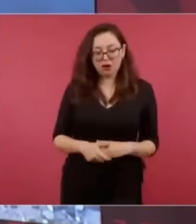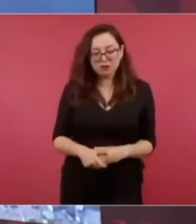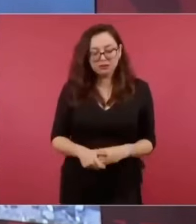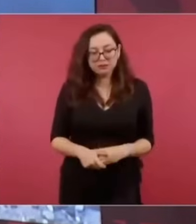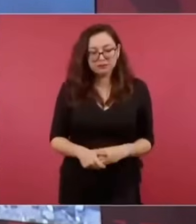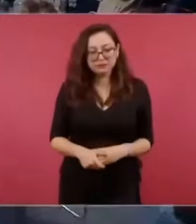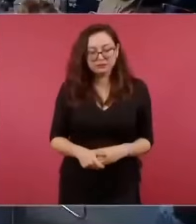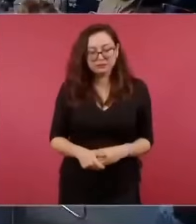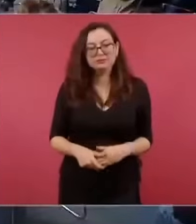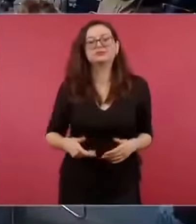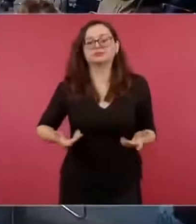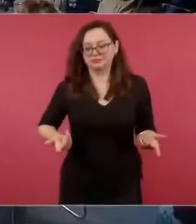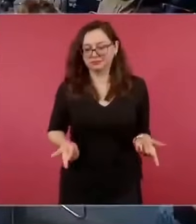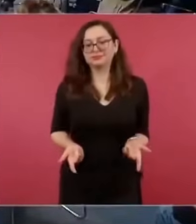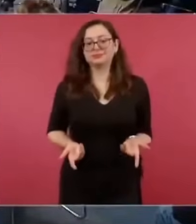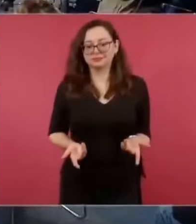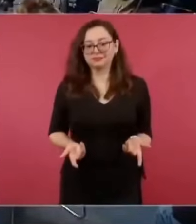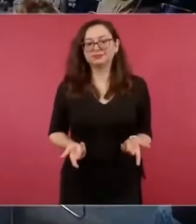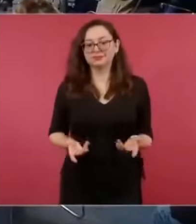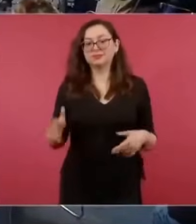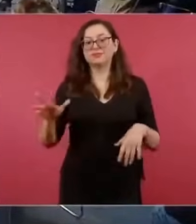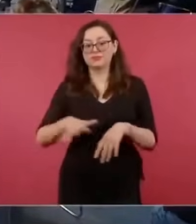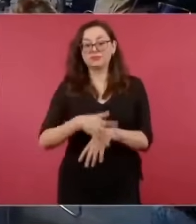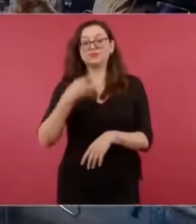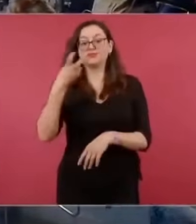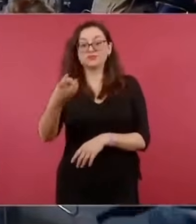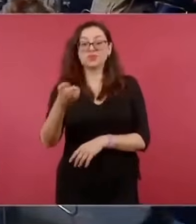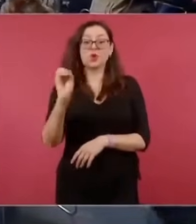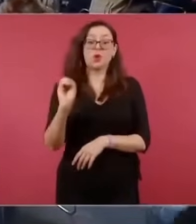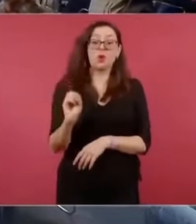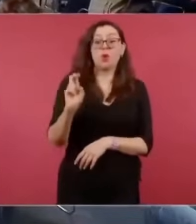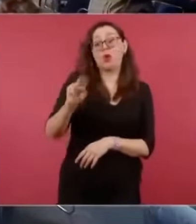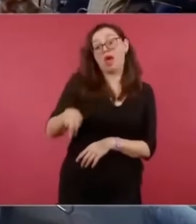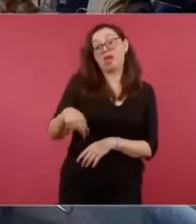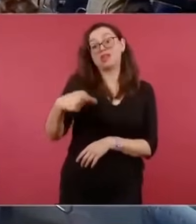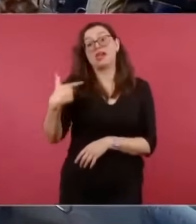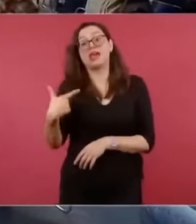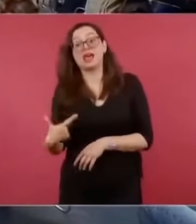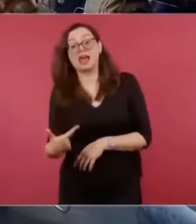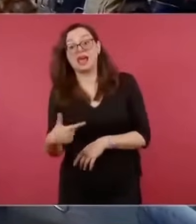Claro, por eso existen las llamadas organizaciones no gubernamentales y los gobiernos